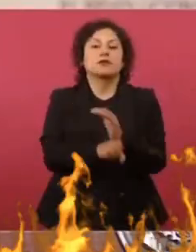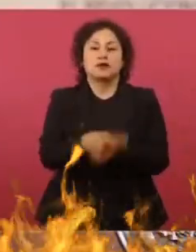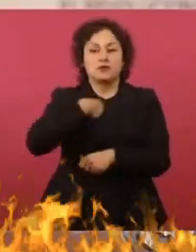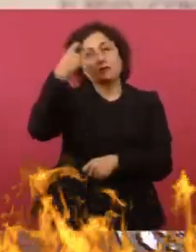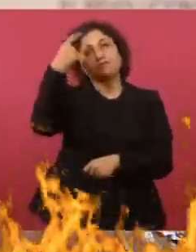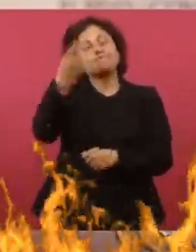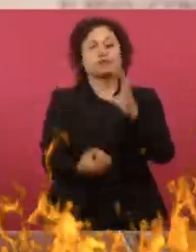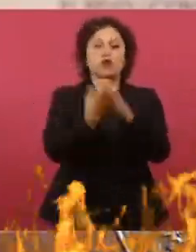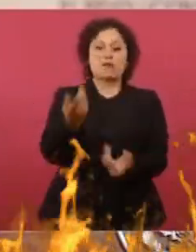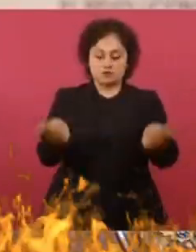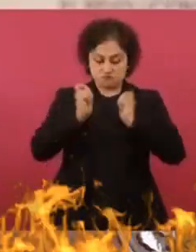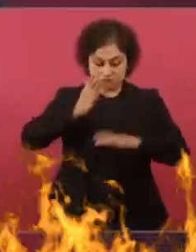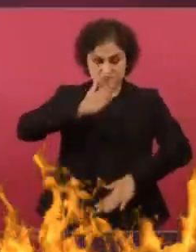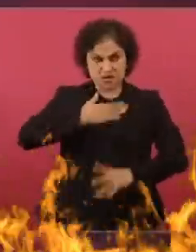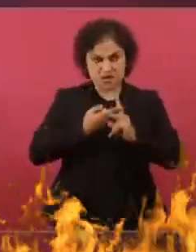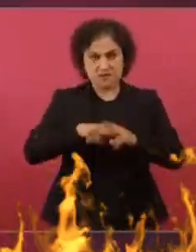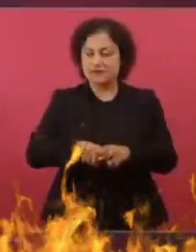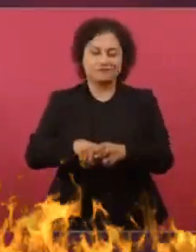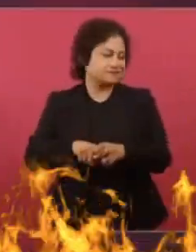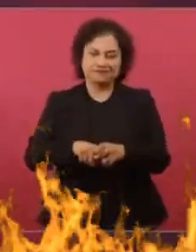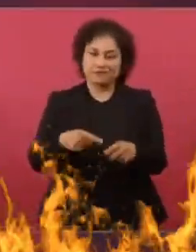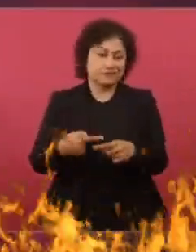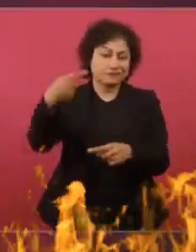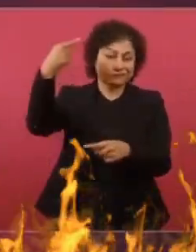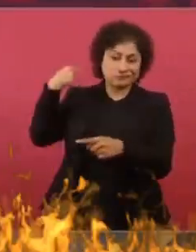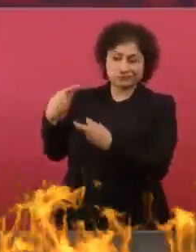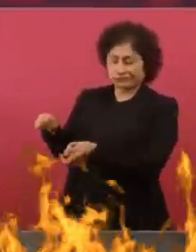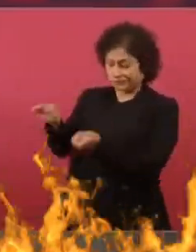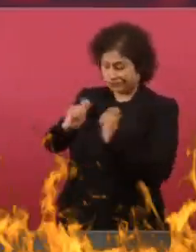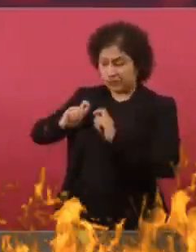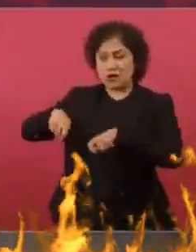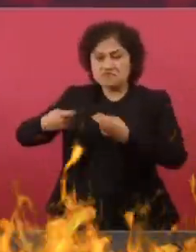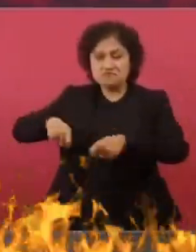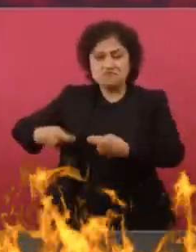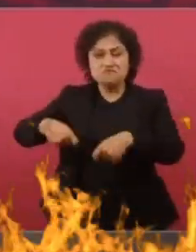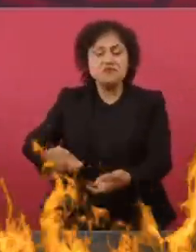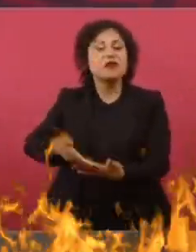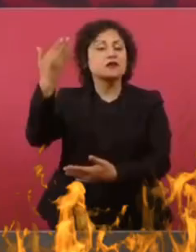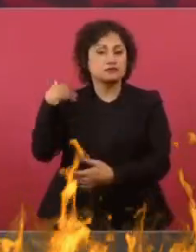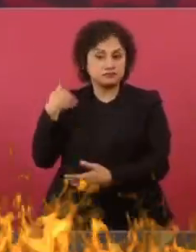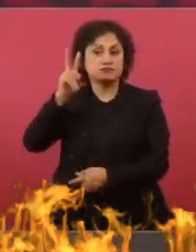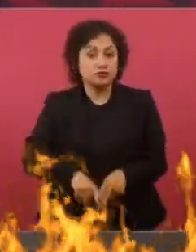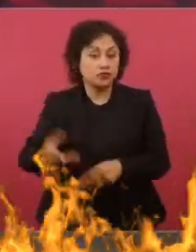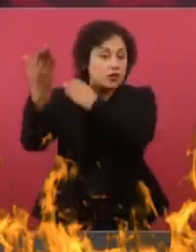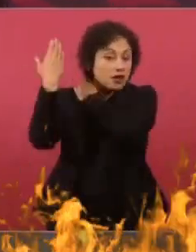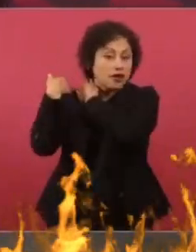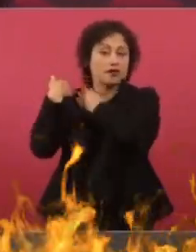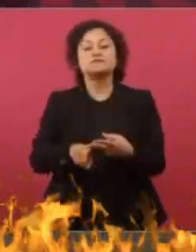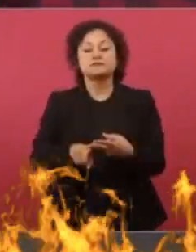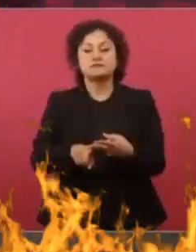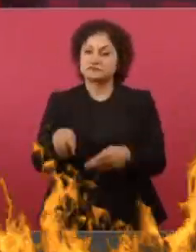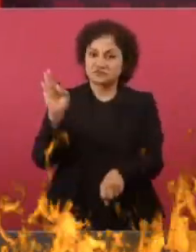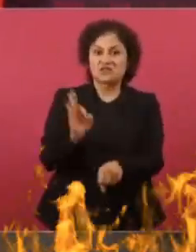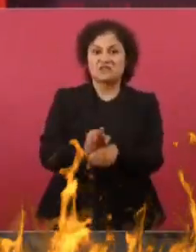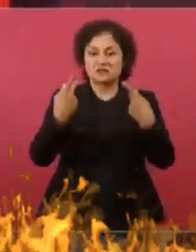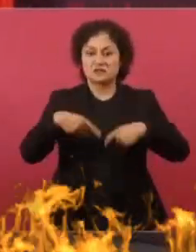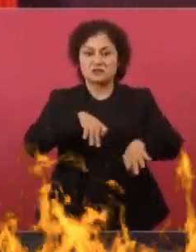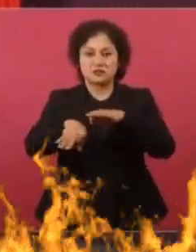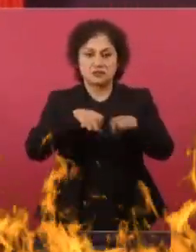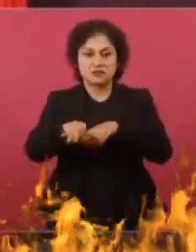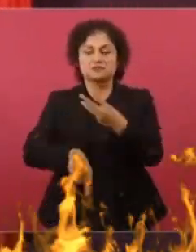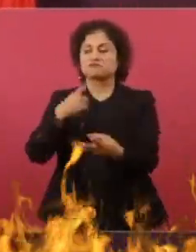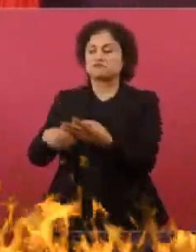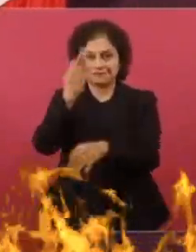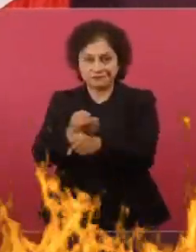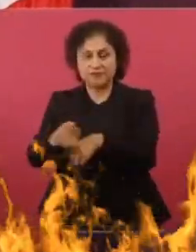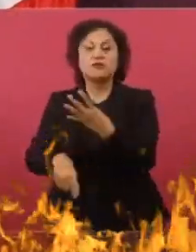de que yo soy dirigente, no. Viene de tiempo atrás. Es heredero de los movimientos en defensa de la tierra, defensa de los trabajadores,